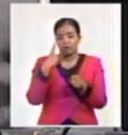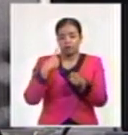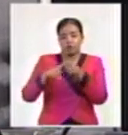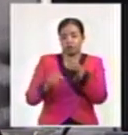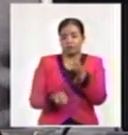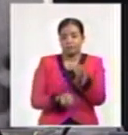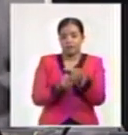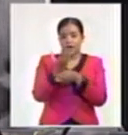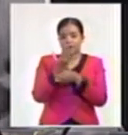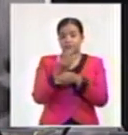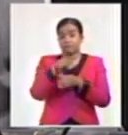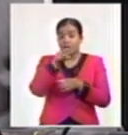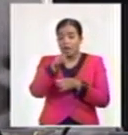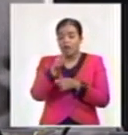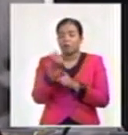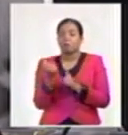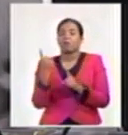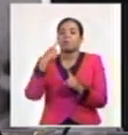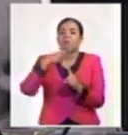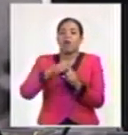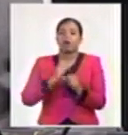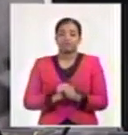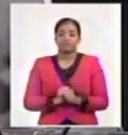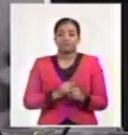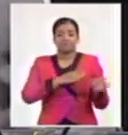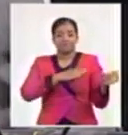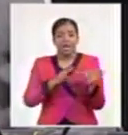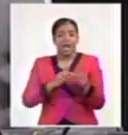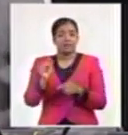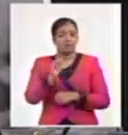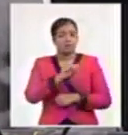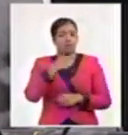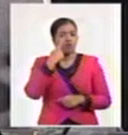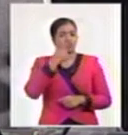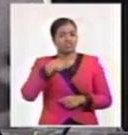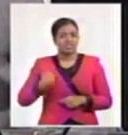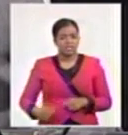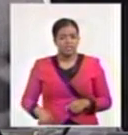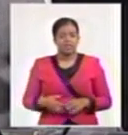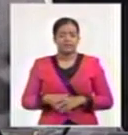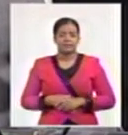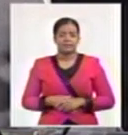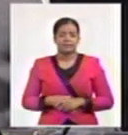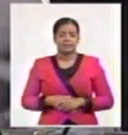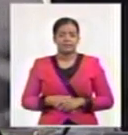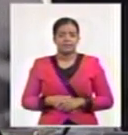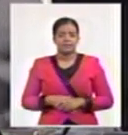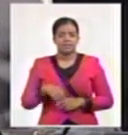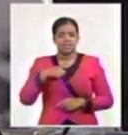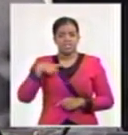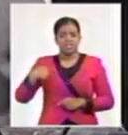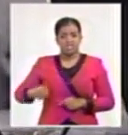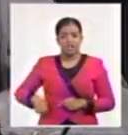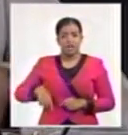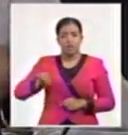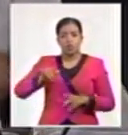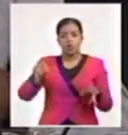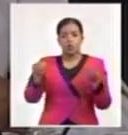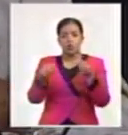es un elemento más. Recientemente estuvo China por los países árabes, tuvo unas reuniones verdaderamente,